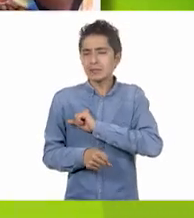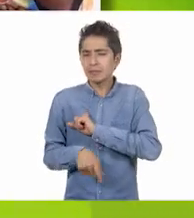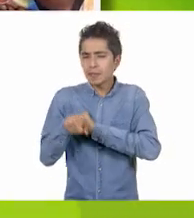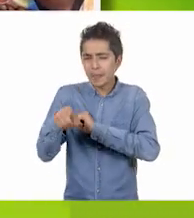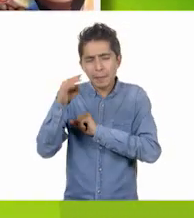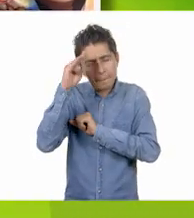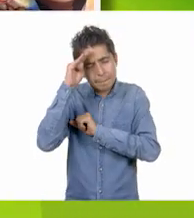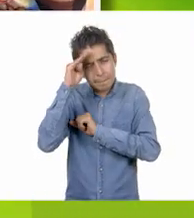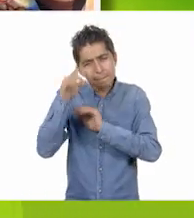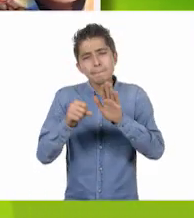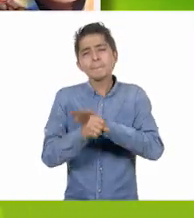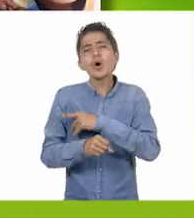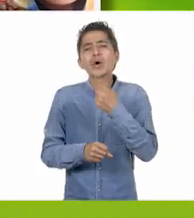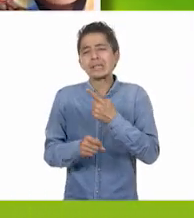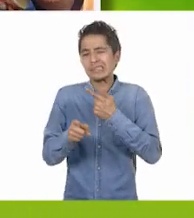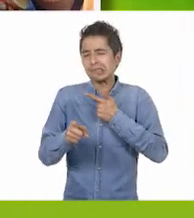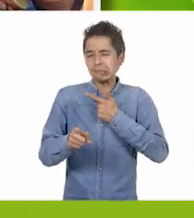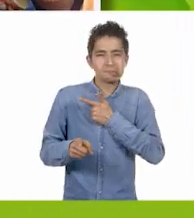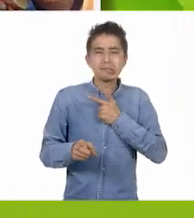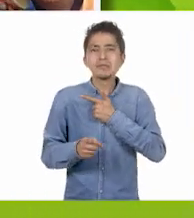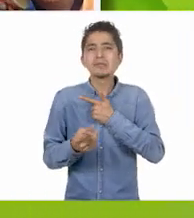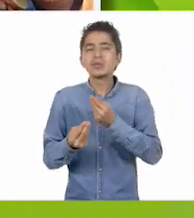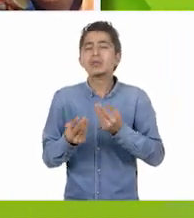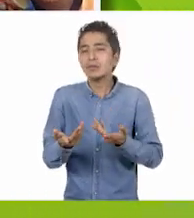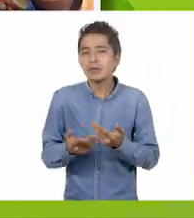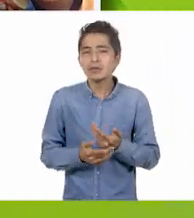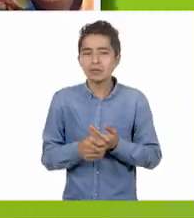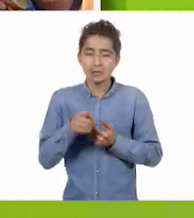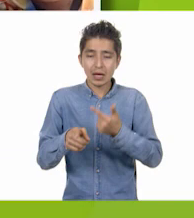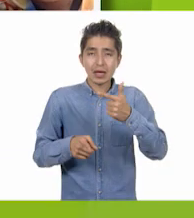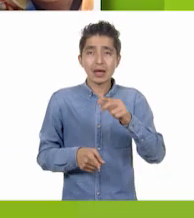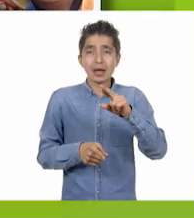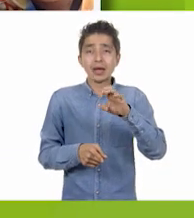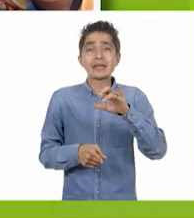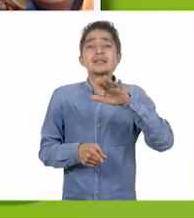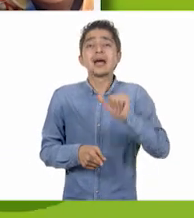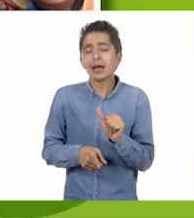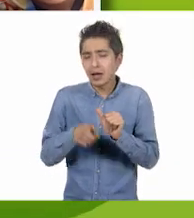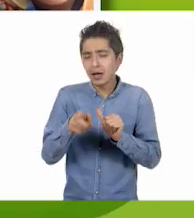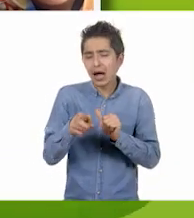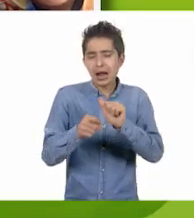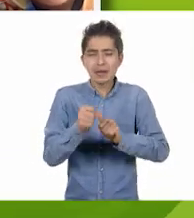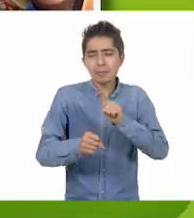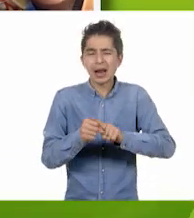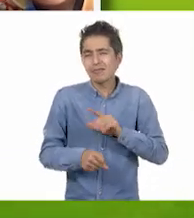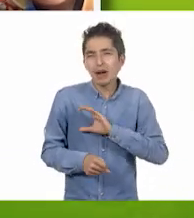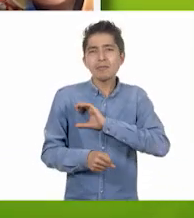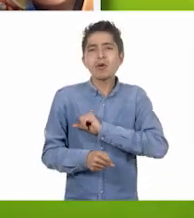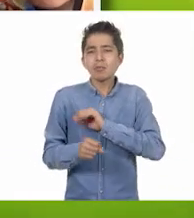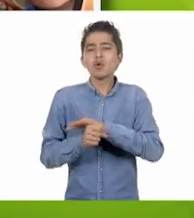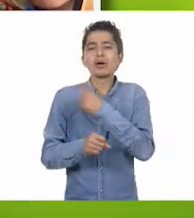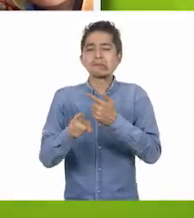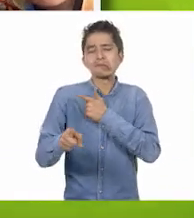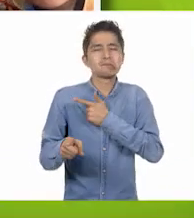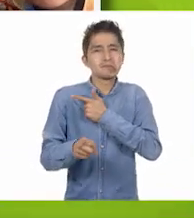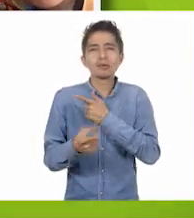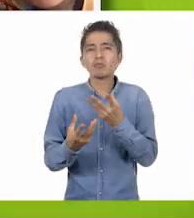por qué te gusta tanto. ¿Tú qué opinas, Grecia? ¿Cuál es tu animal favorito y por qué te gusta tanto?